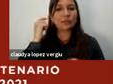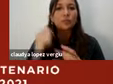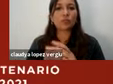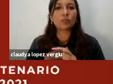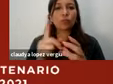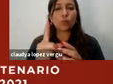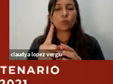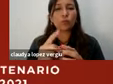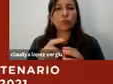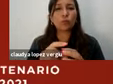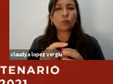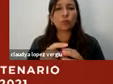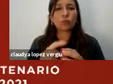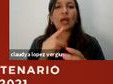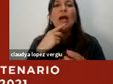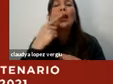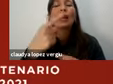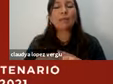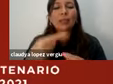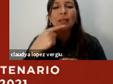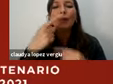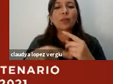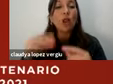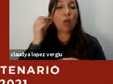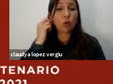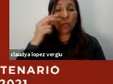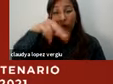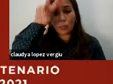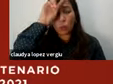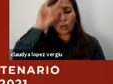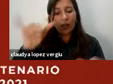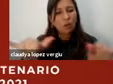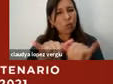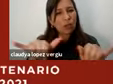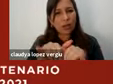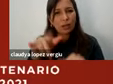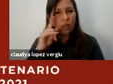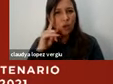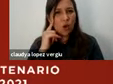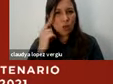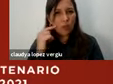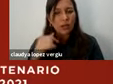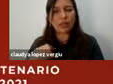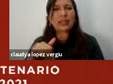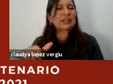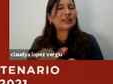Es necesario repetir a la mujer peruana que somos iguales, tenemos las mismas oportunidades.